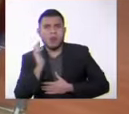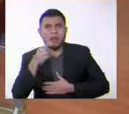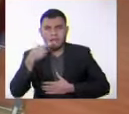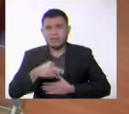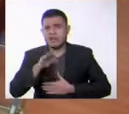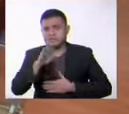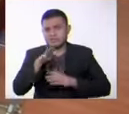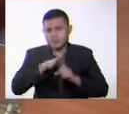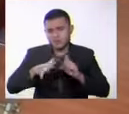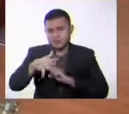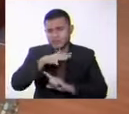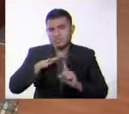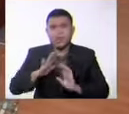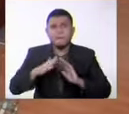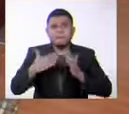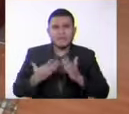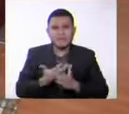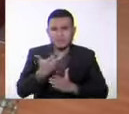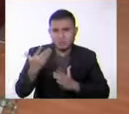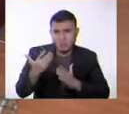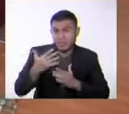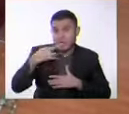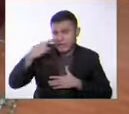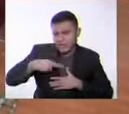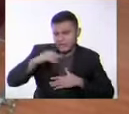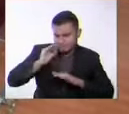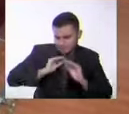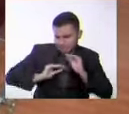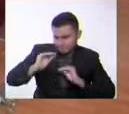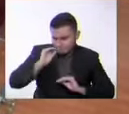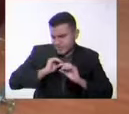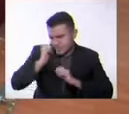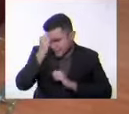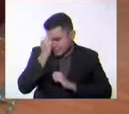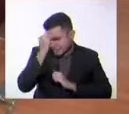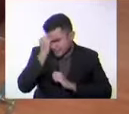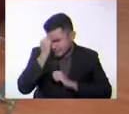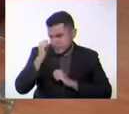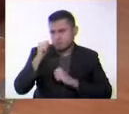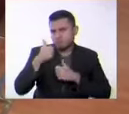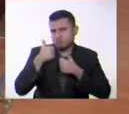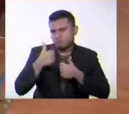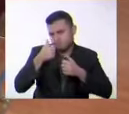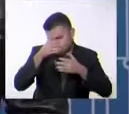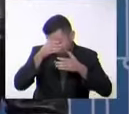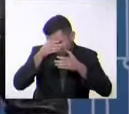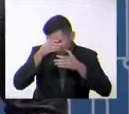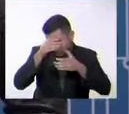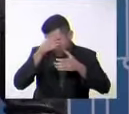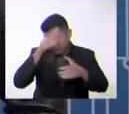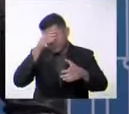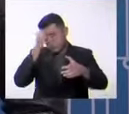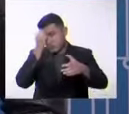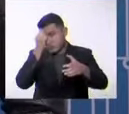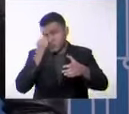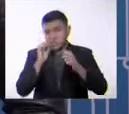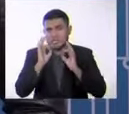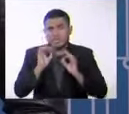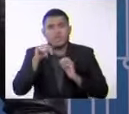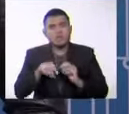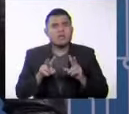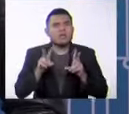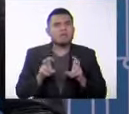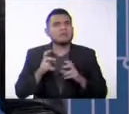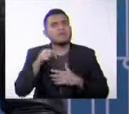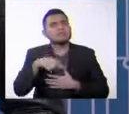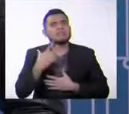contexto, para que construyamos realmente un aprendizaje que sea significativo. Así es, y precisamente la temática de este